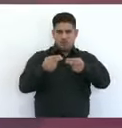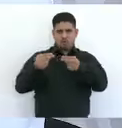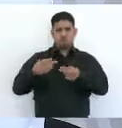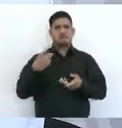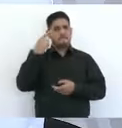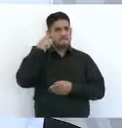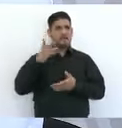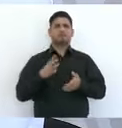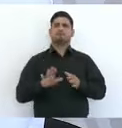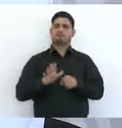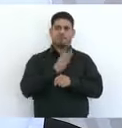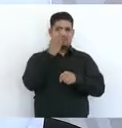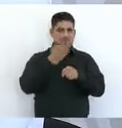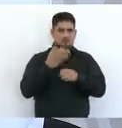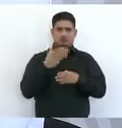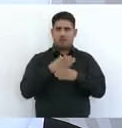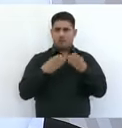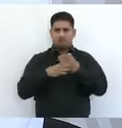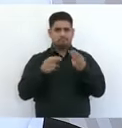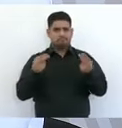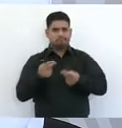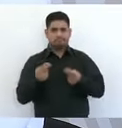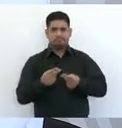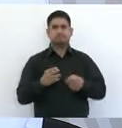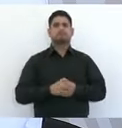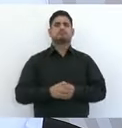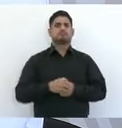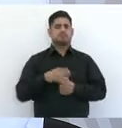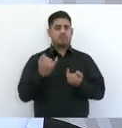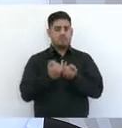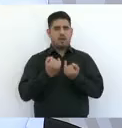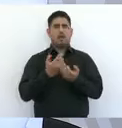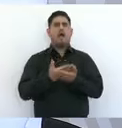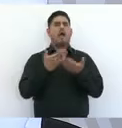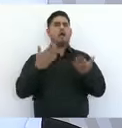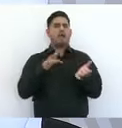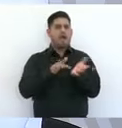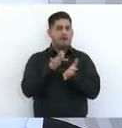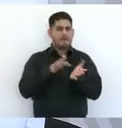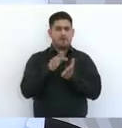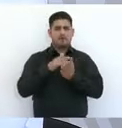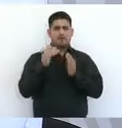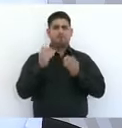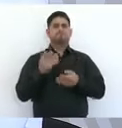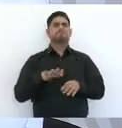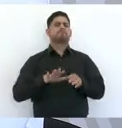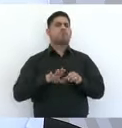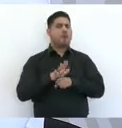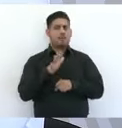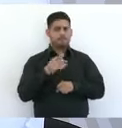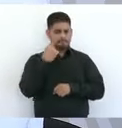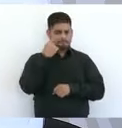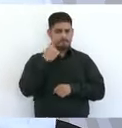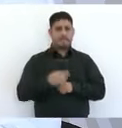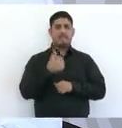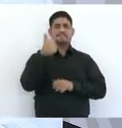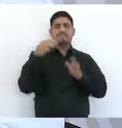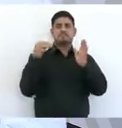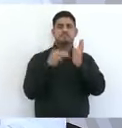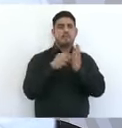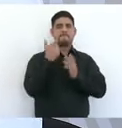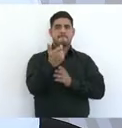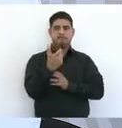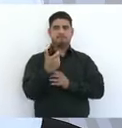alimentaria. Vale la pena resaltar que ahora el monto mínimo del apoyo en este programa aumentó a